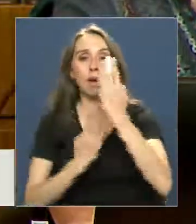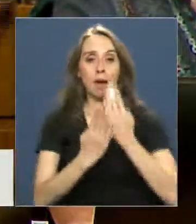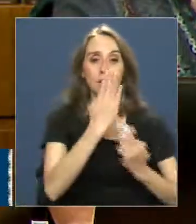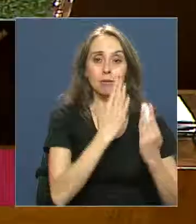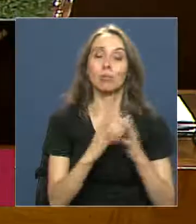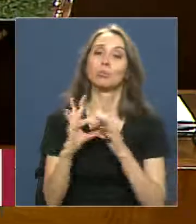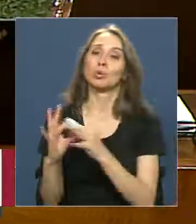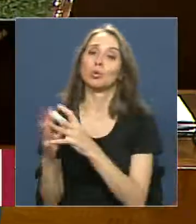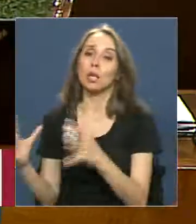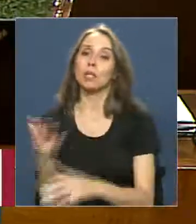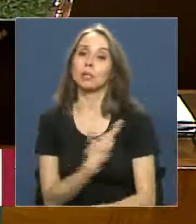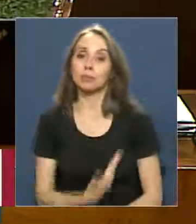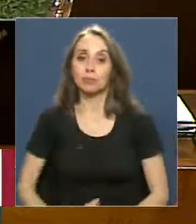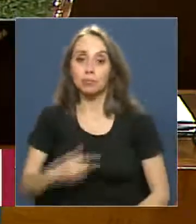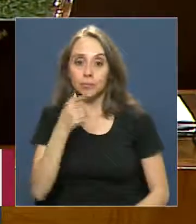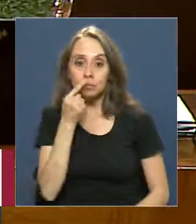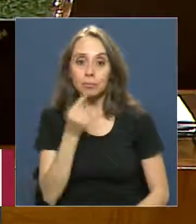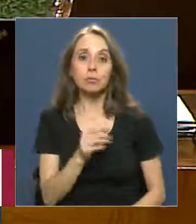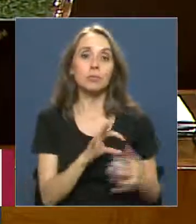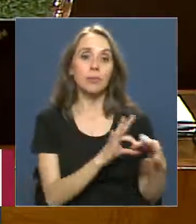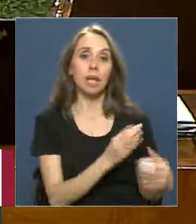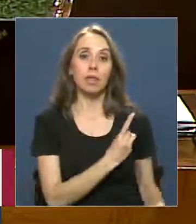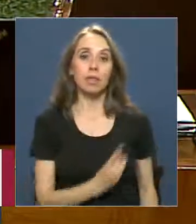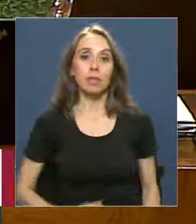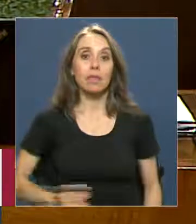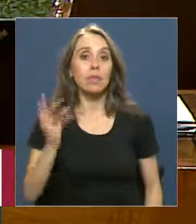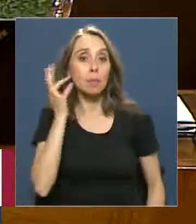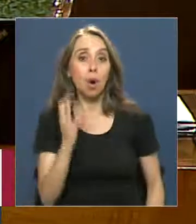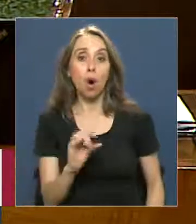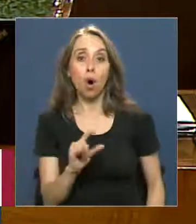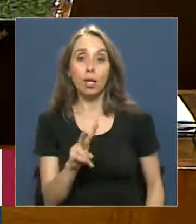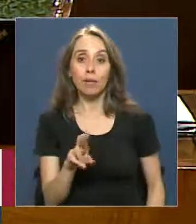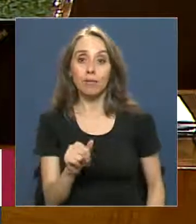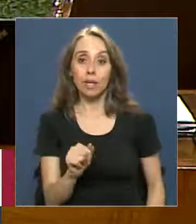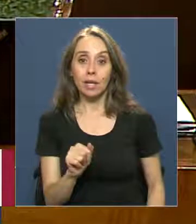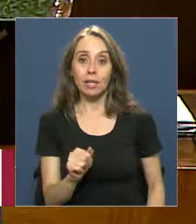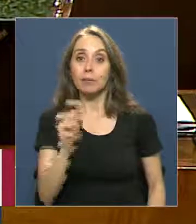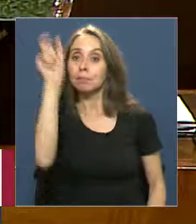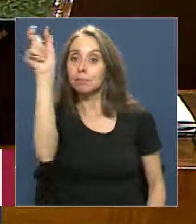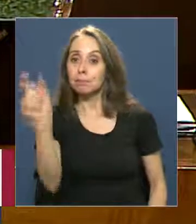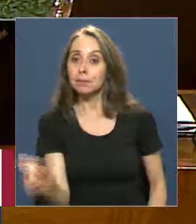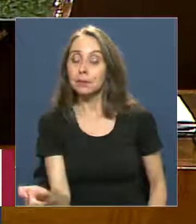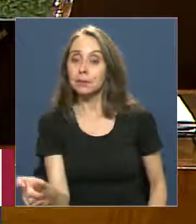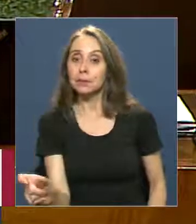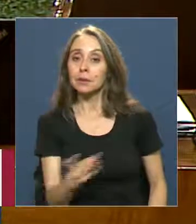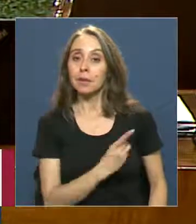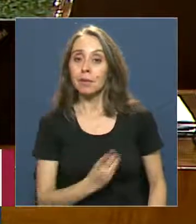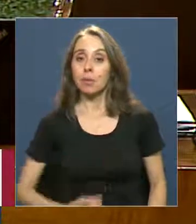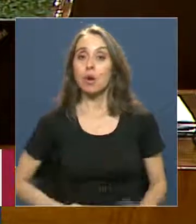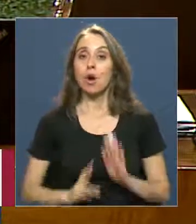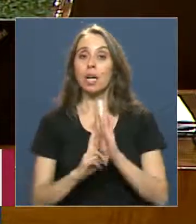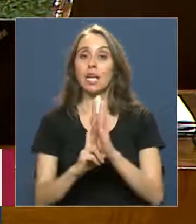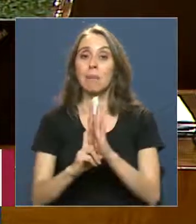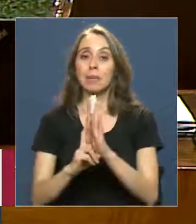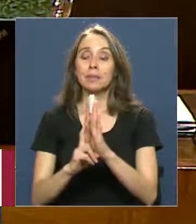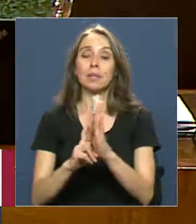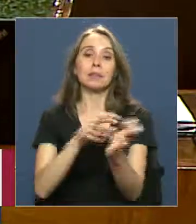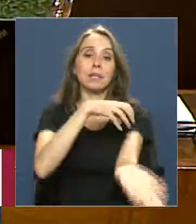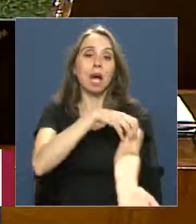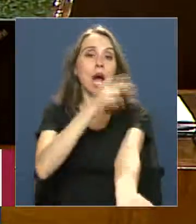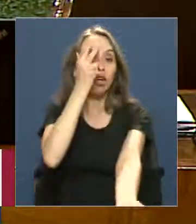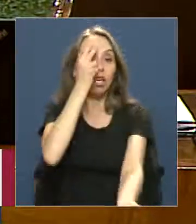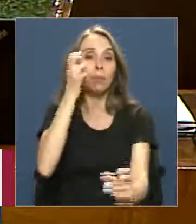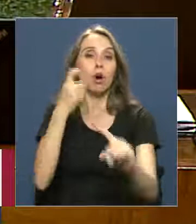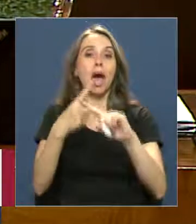gracias, diputada Erika Olivera. A continuación, el representante de la región de Coquimbo, exalcalde